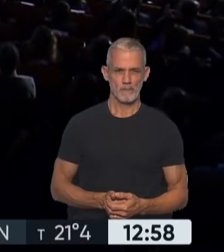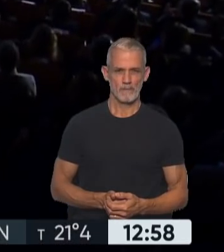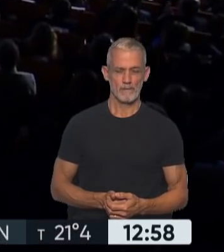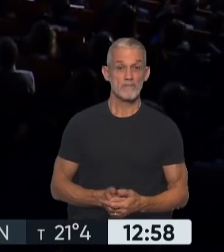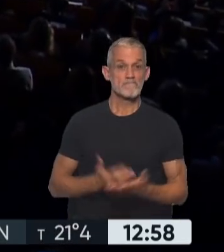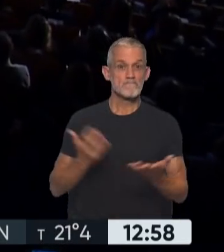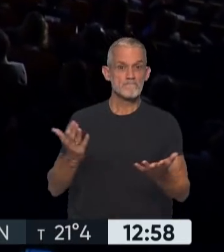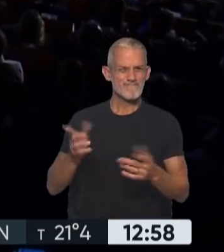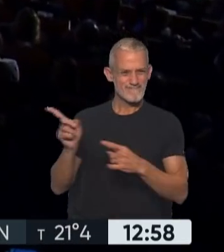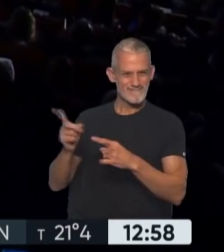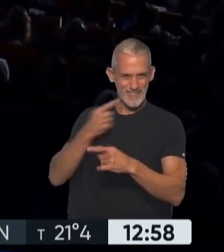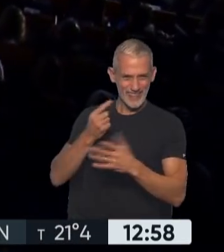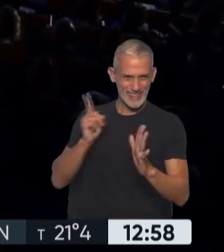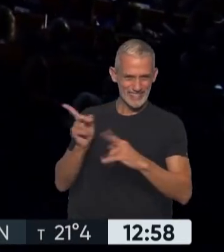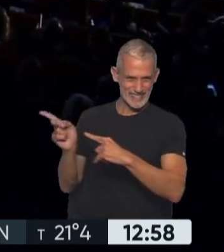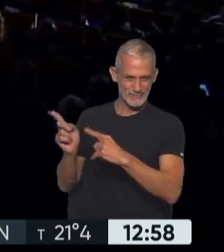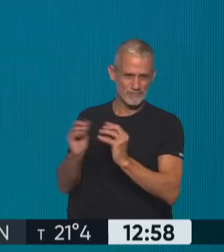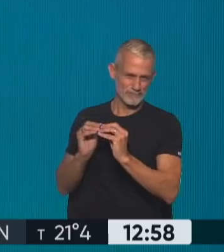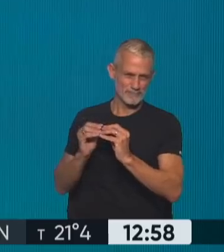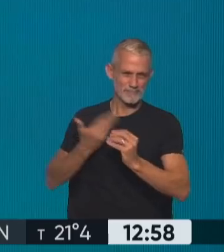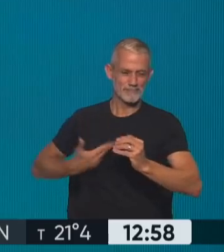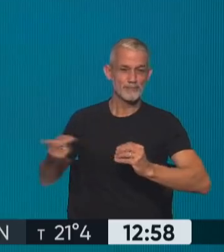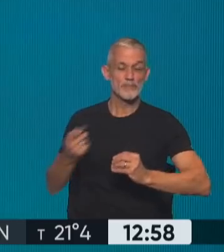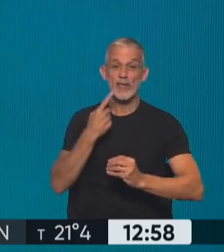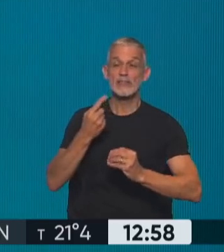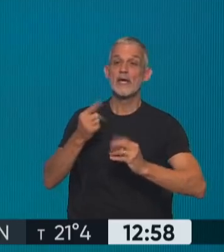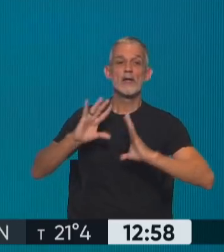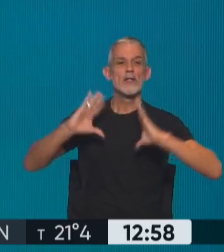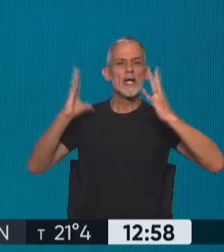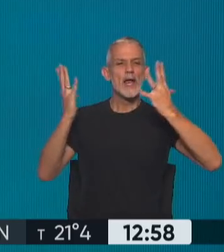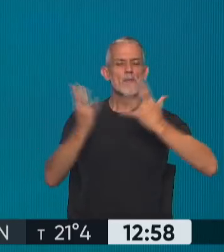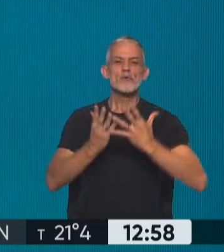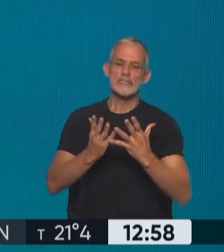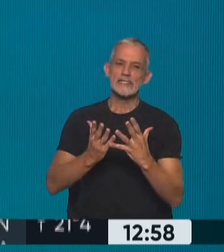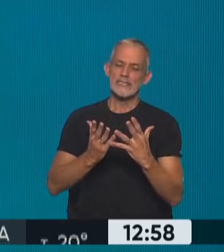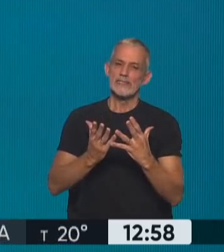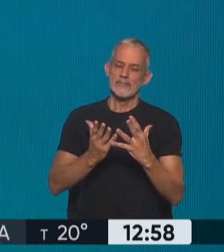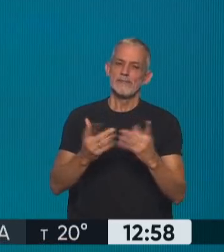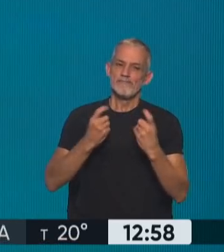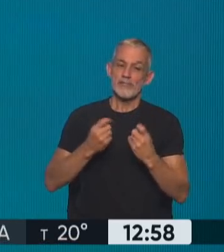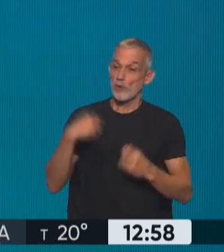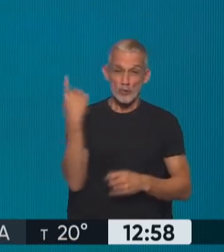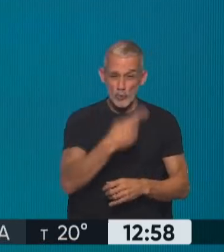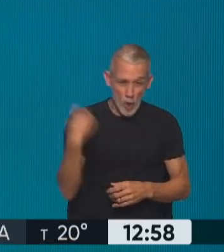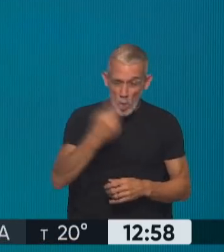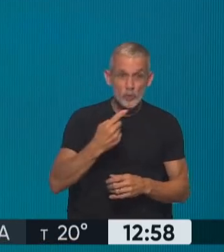Y vos decías que el mundo requiere que todos nos